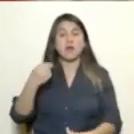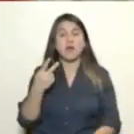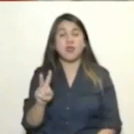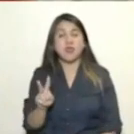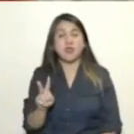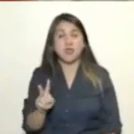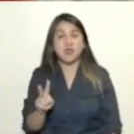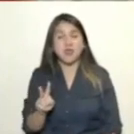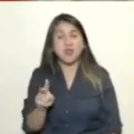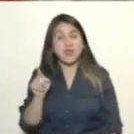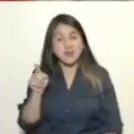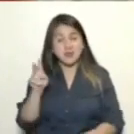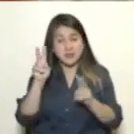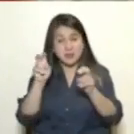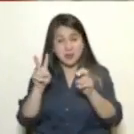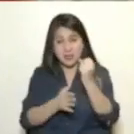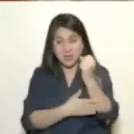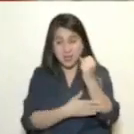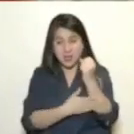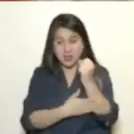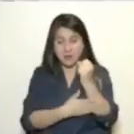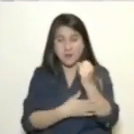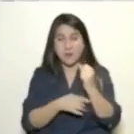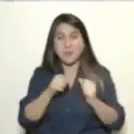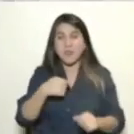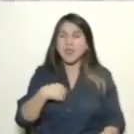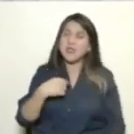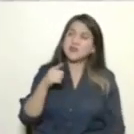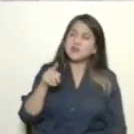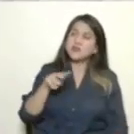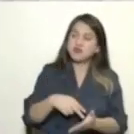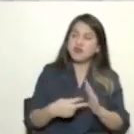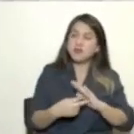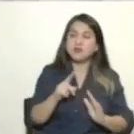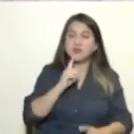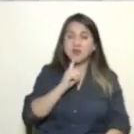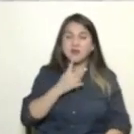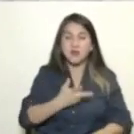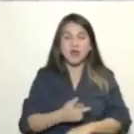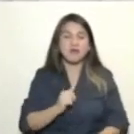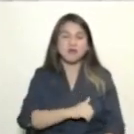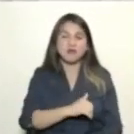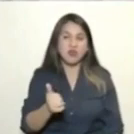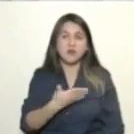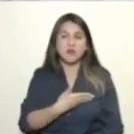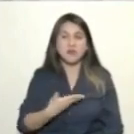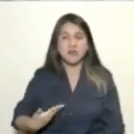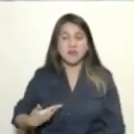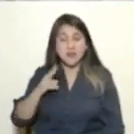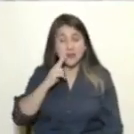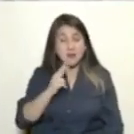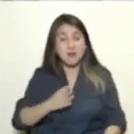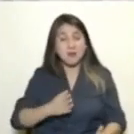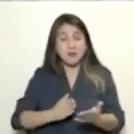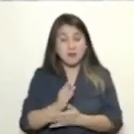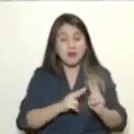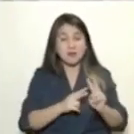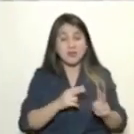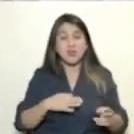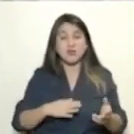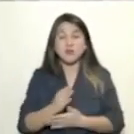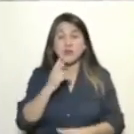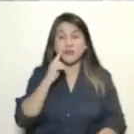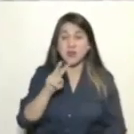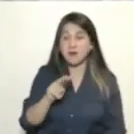de esa parte de la izquierda? Ese es un problema que tenemos los presidentes. ¿Se fijó que apenas me la empezó a hacer yo empecé a mirar para